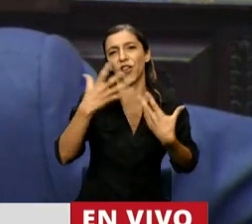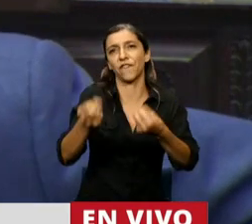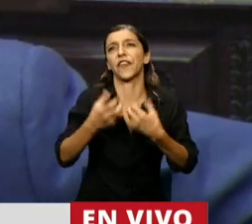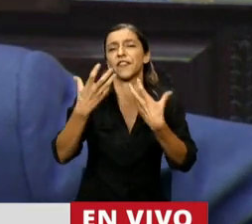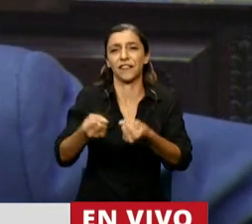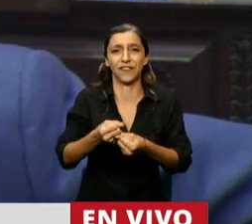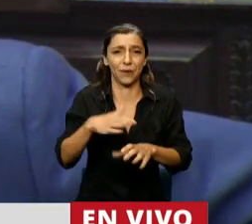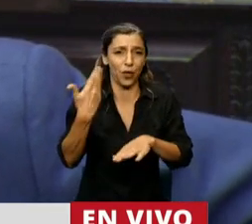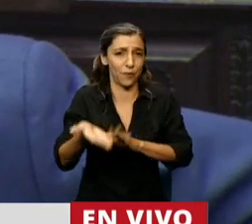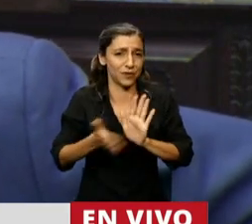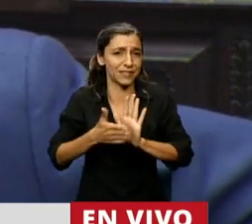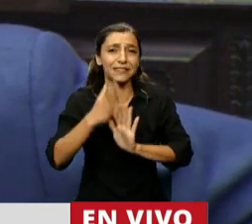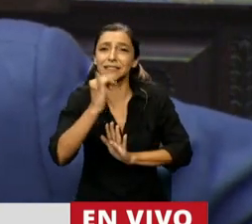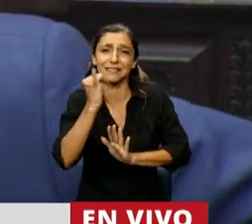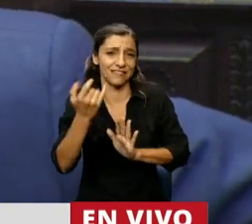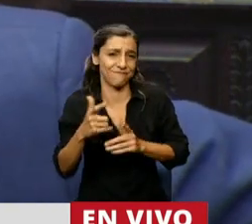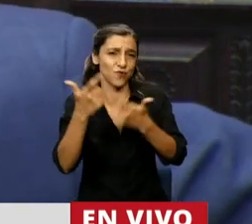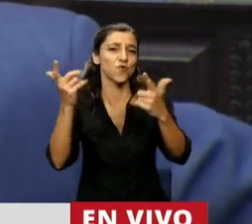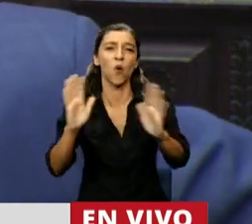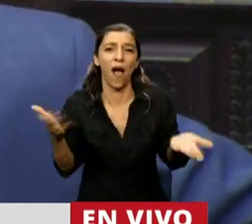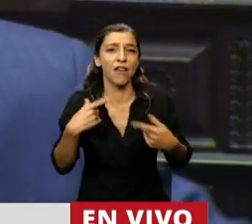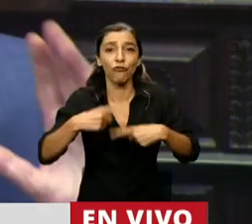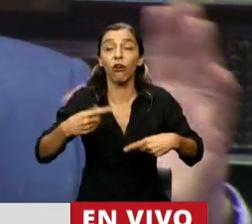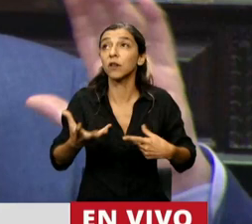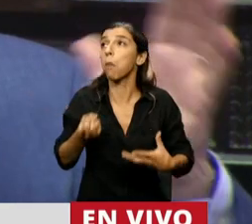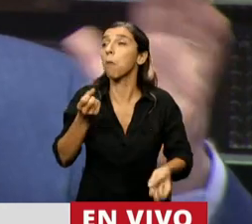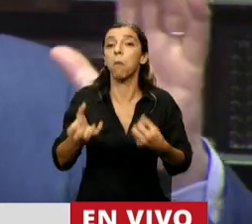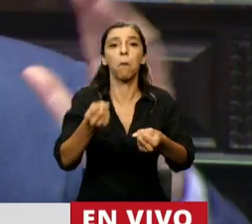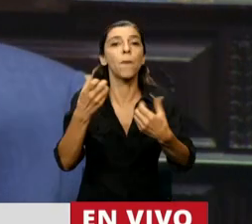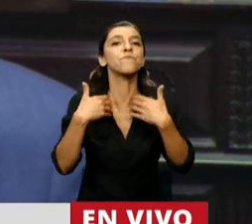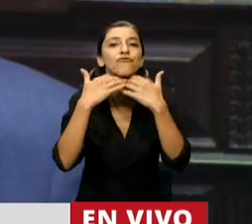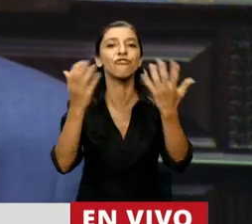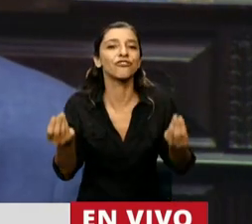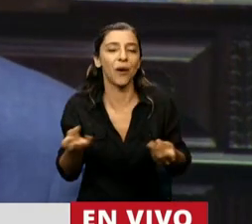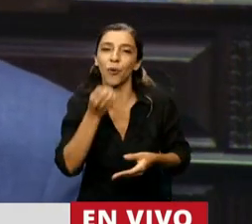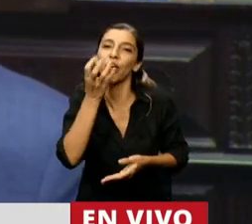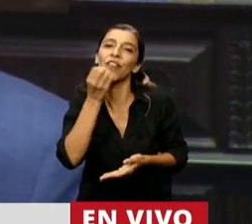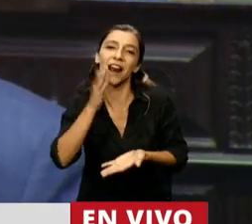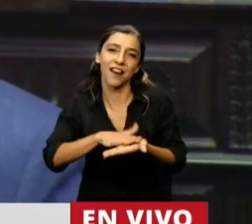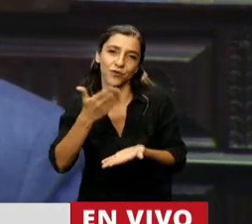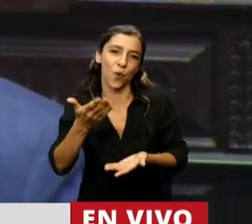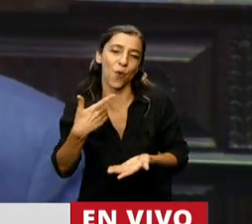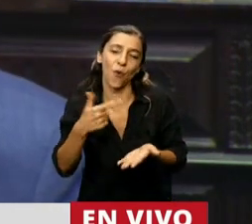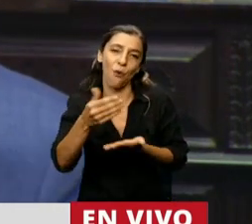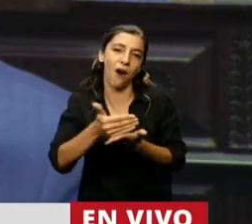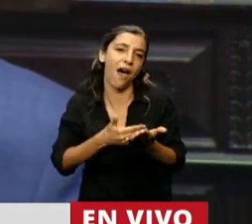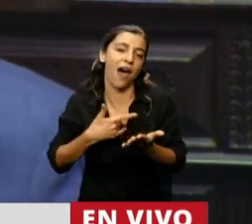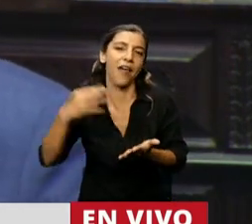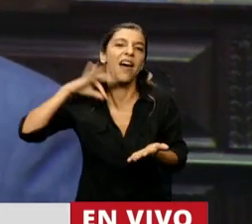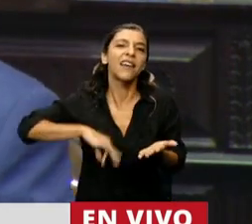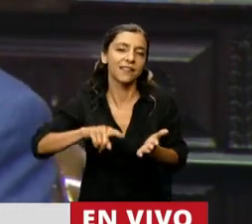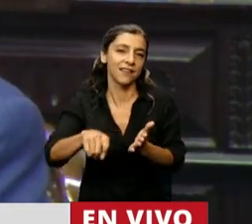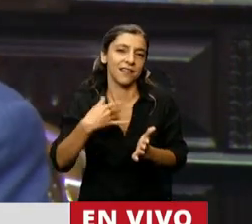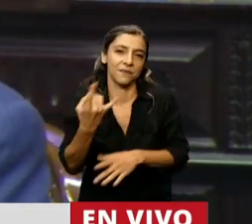no pueden justificar nada de lo que adquieren porque no se compatibilizan sus riesgos de simuladas con sus ingresos otra terminación el